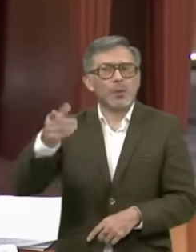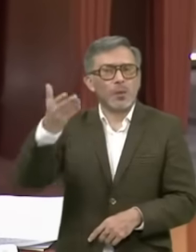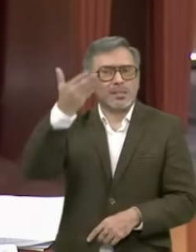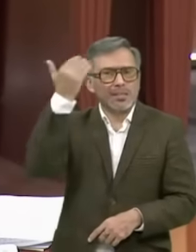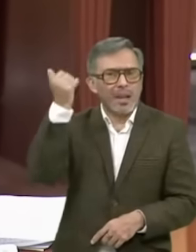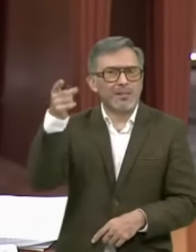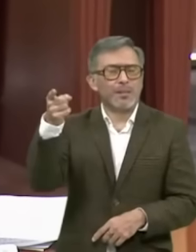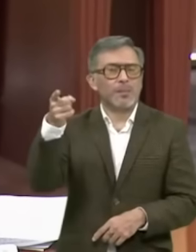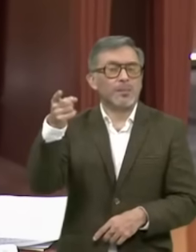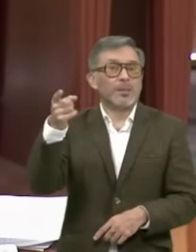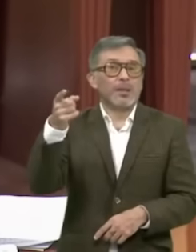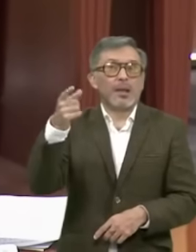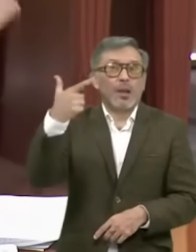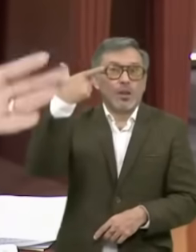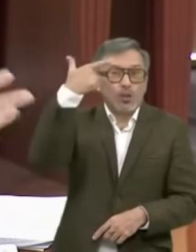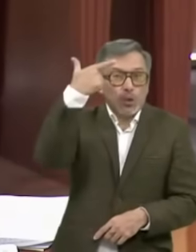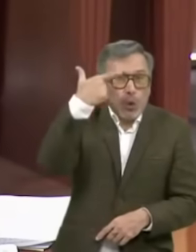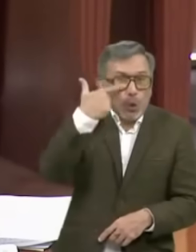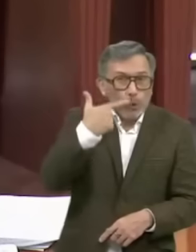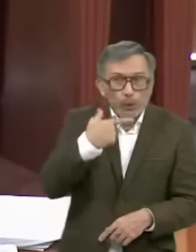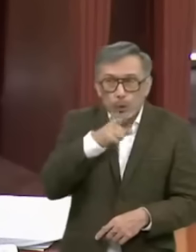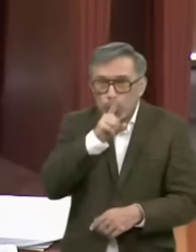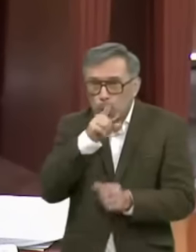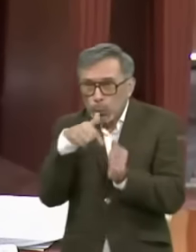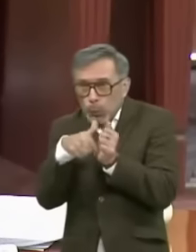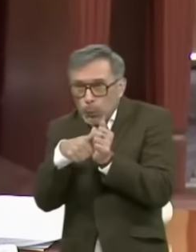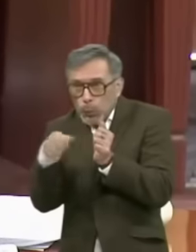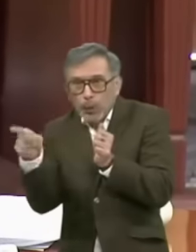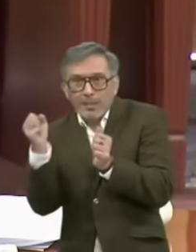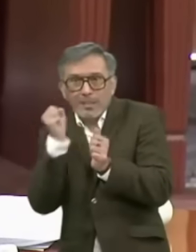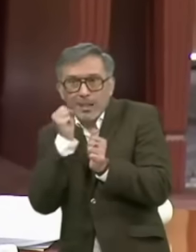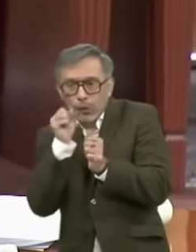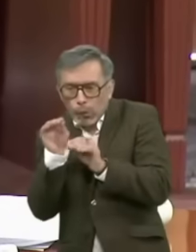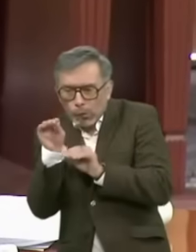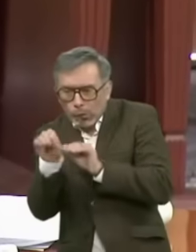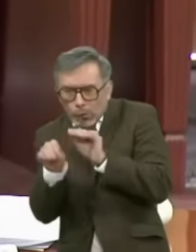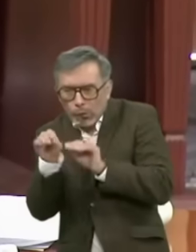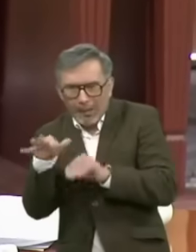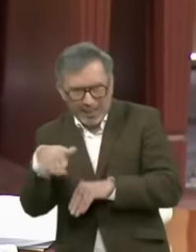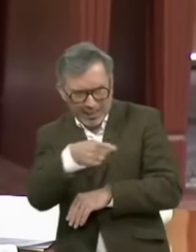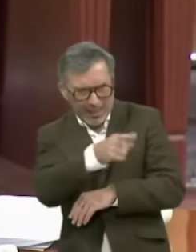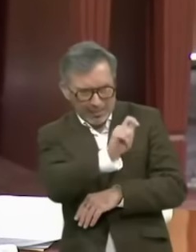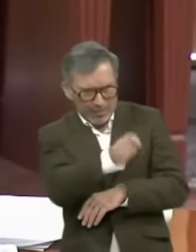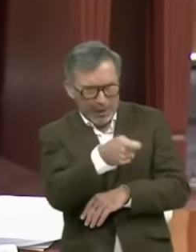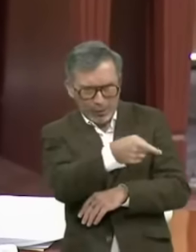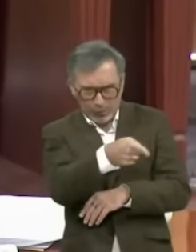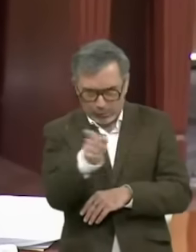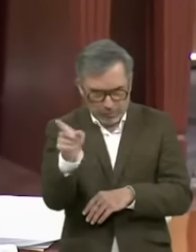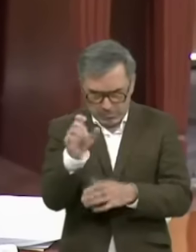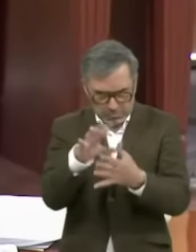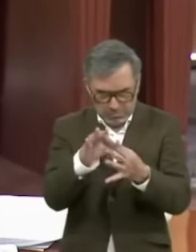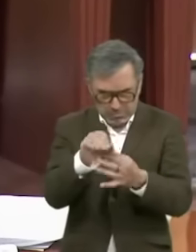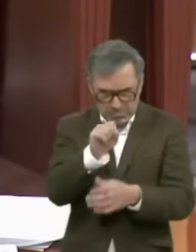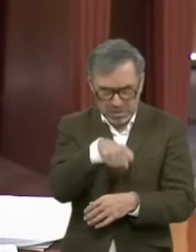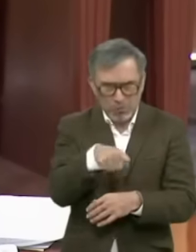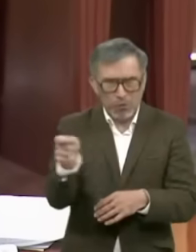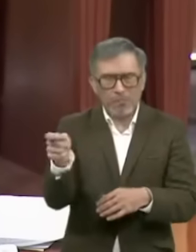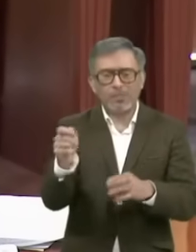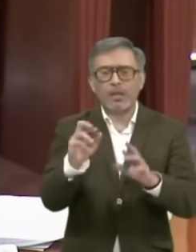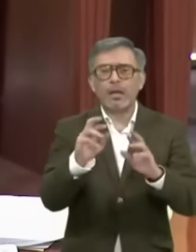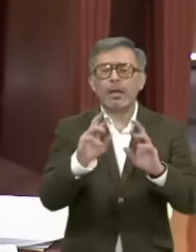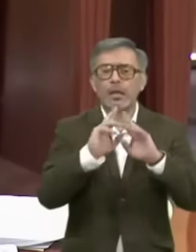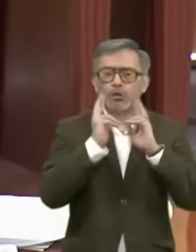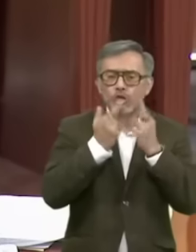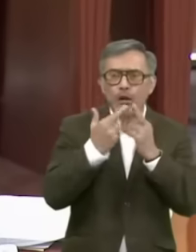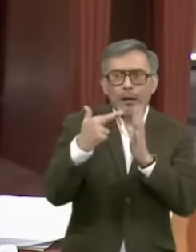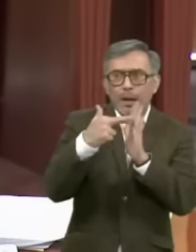noche por un senador, ya lo dijo el consejero Espadas, violentando el reglamento de sesiones, estas